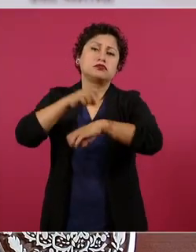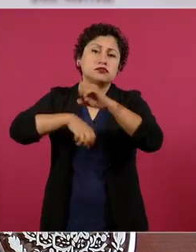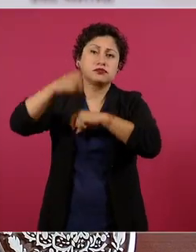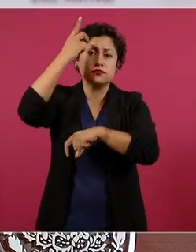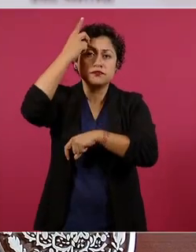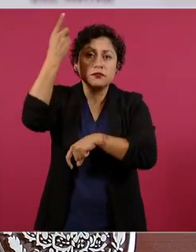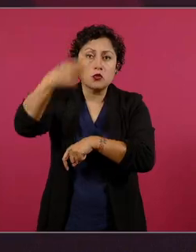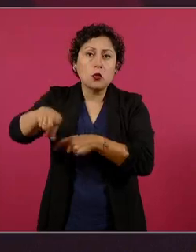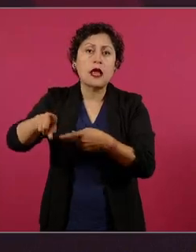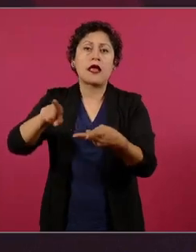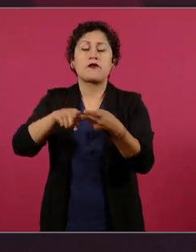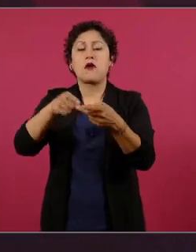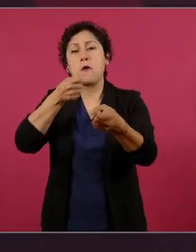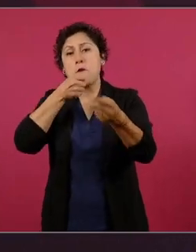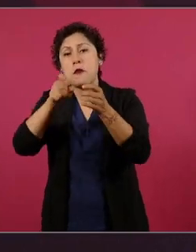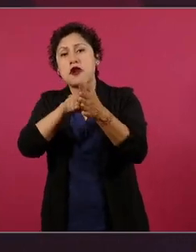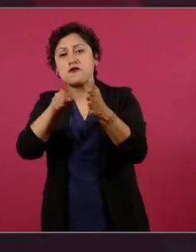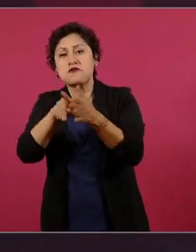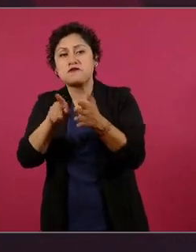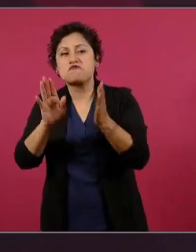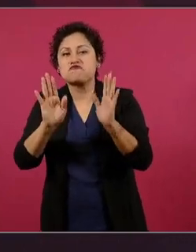académicos muy pocos, intelectuales,